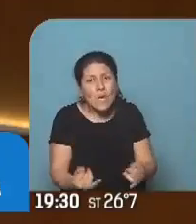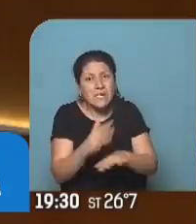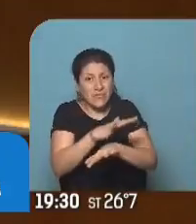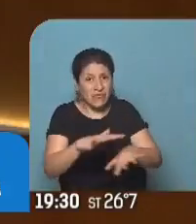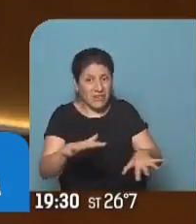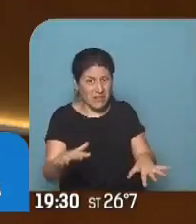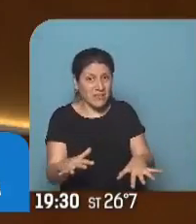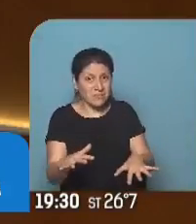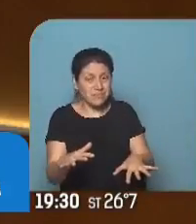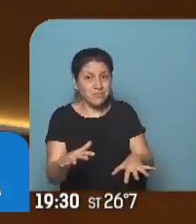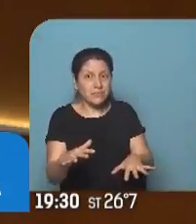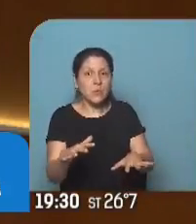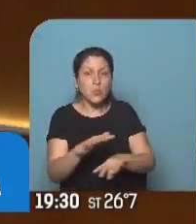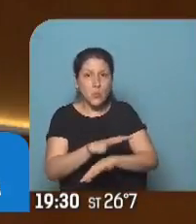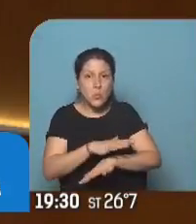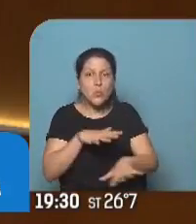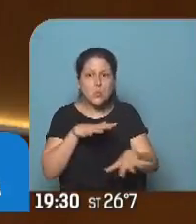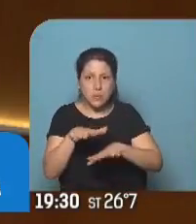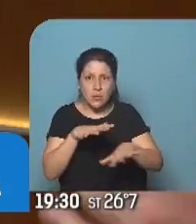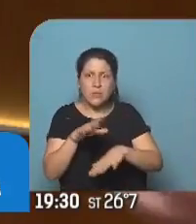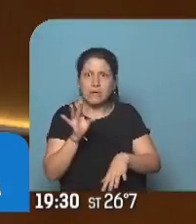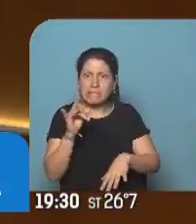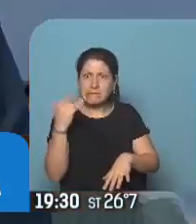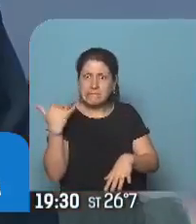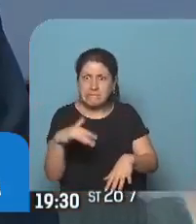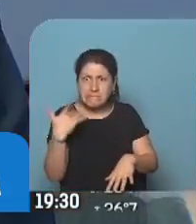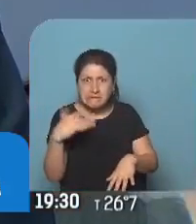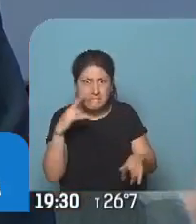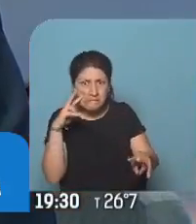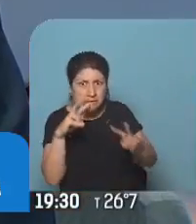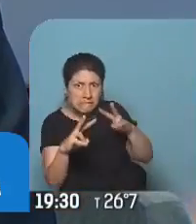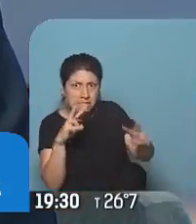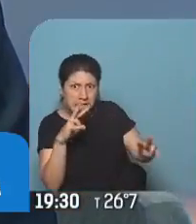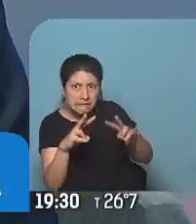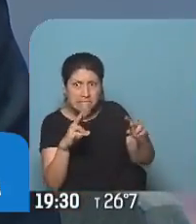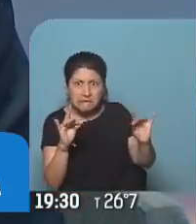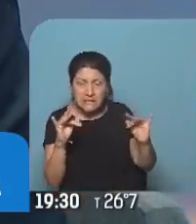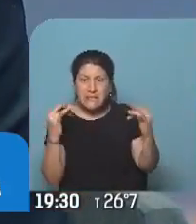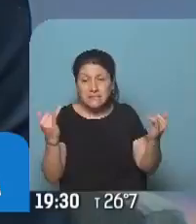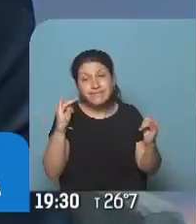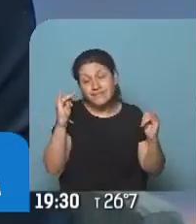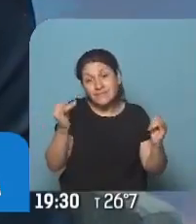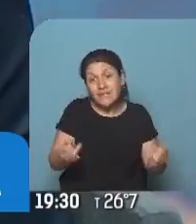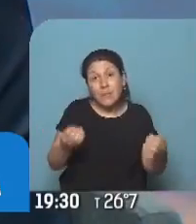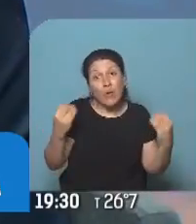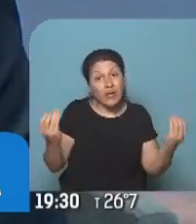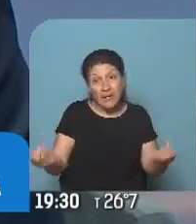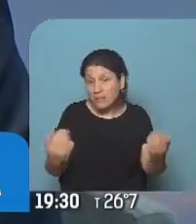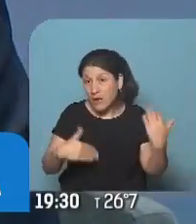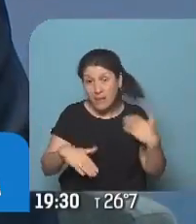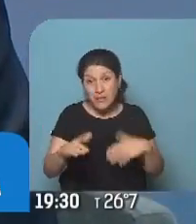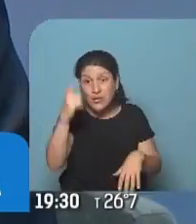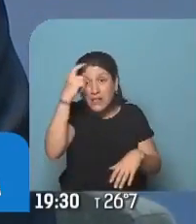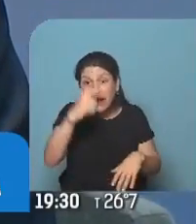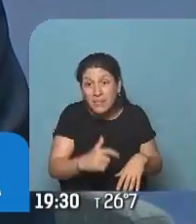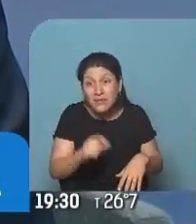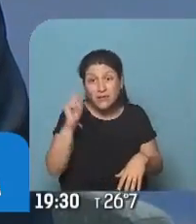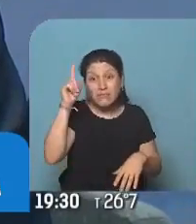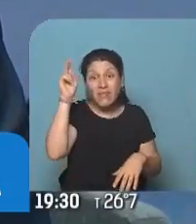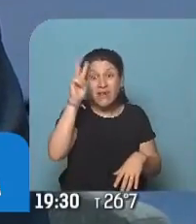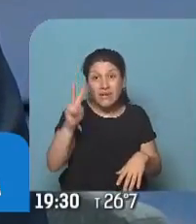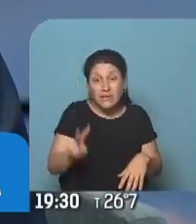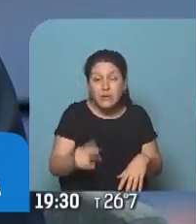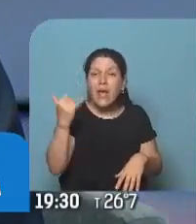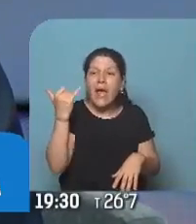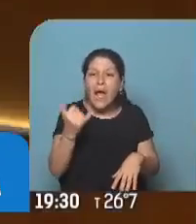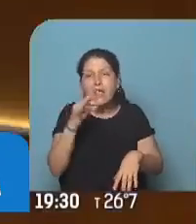Bueno, situaciones sumamente riesgosas, por donde se las mire. Así es, porque para muchas personas en Venezuela que hoy tienen una enfermedad